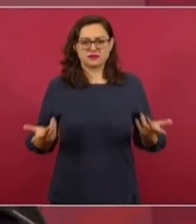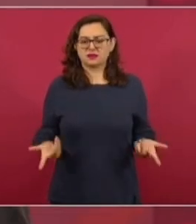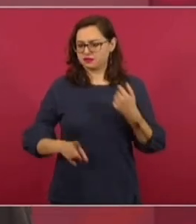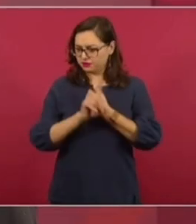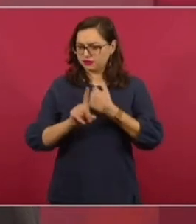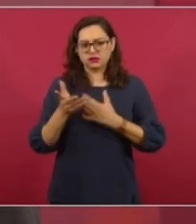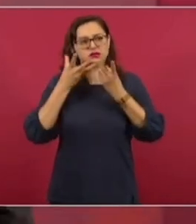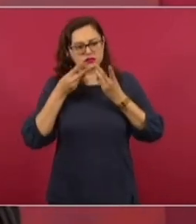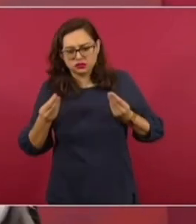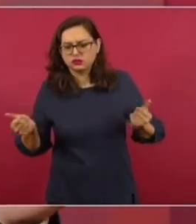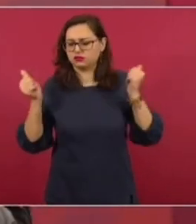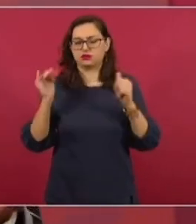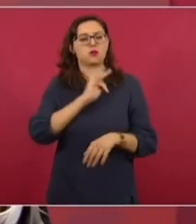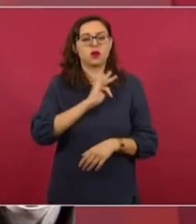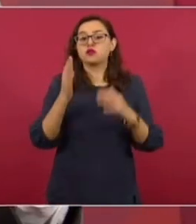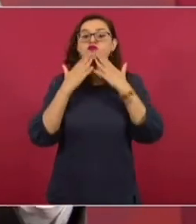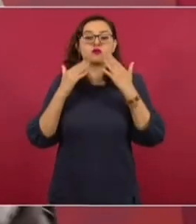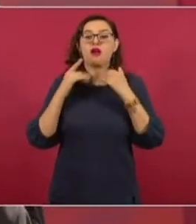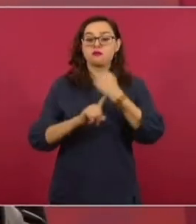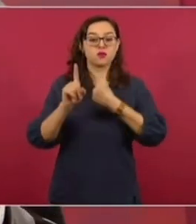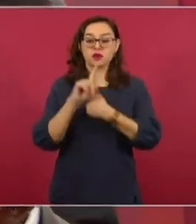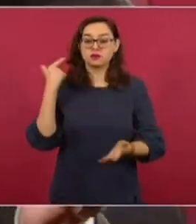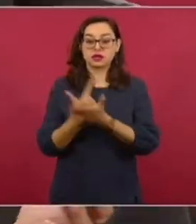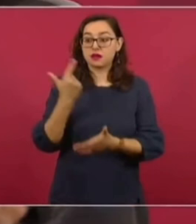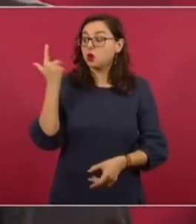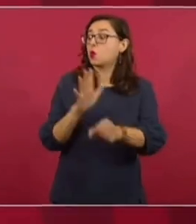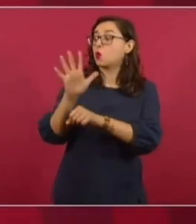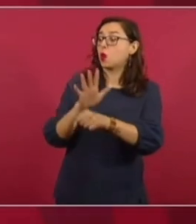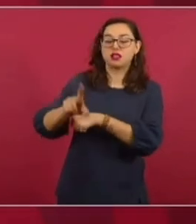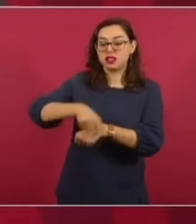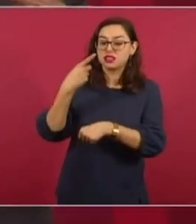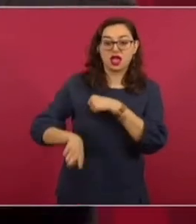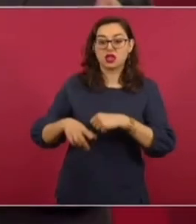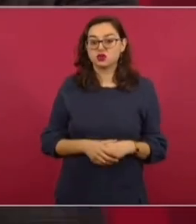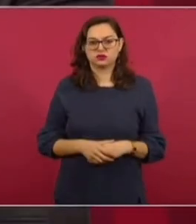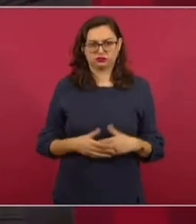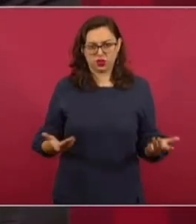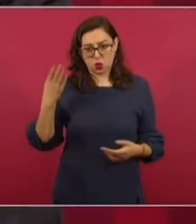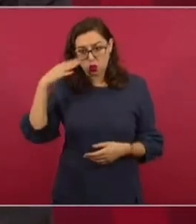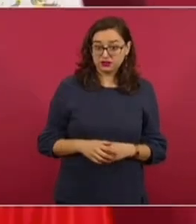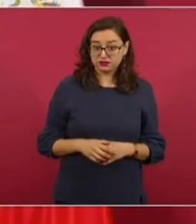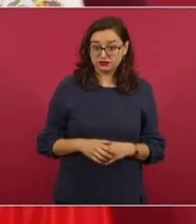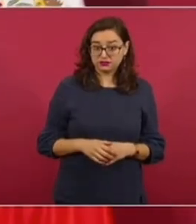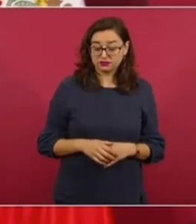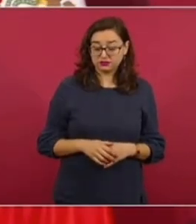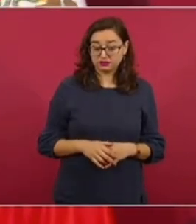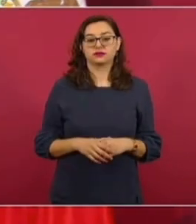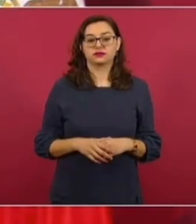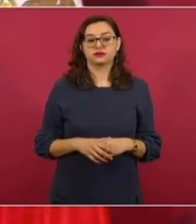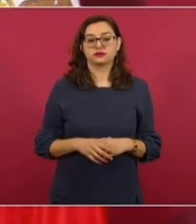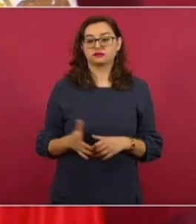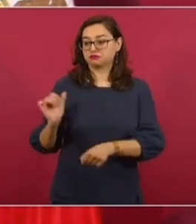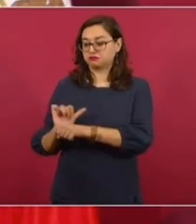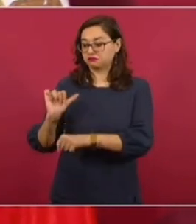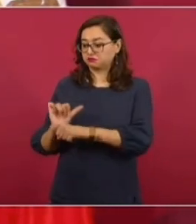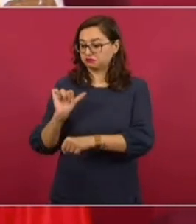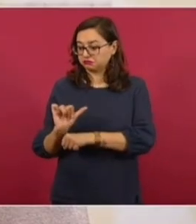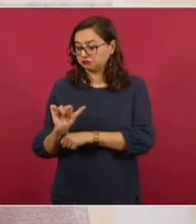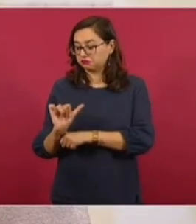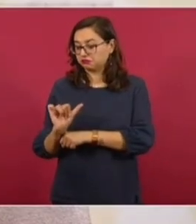pueden resolverse. No hay nada grave. ¿Cuál es la amenaza? ¿Va a invadir Cuba, Estados Unidos? ¿O